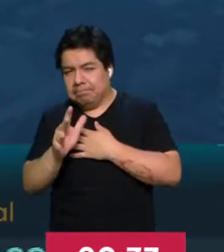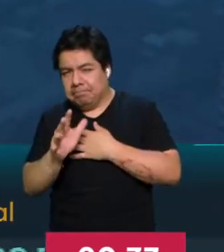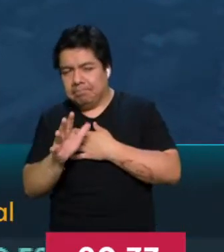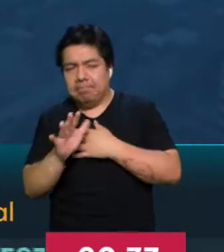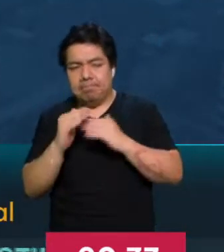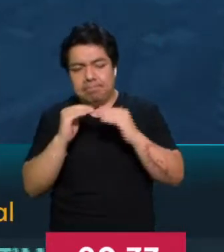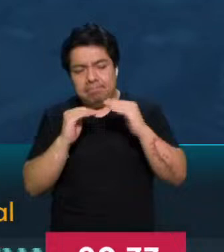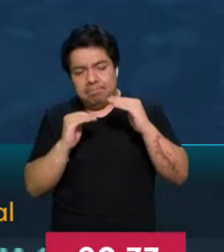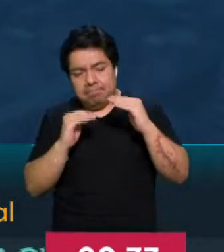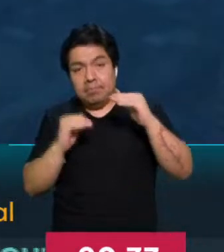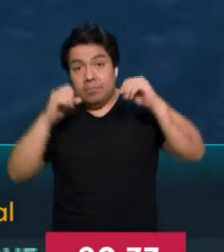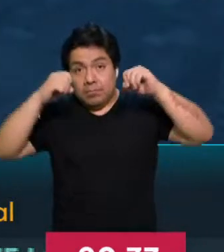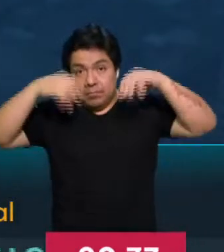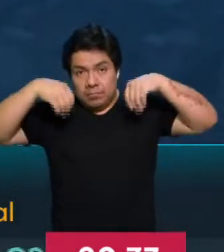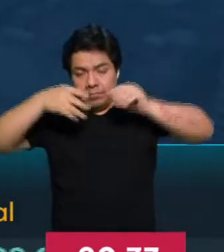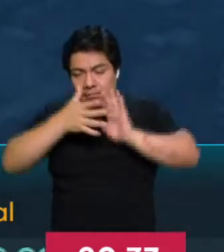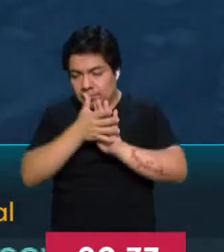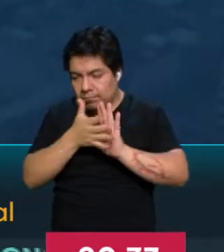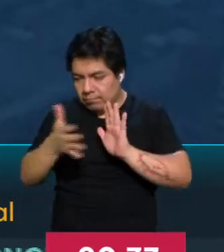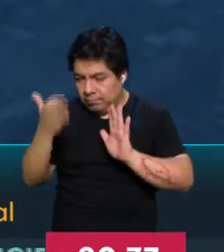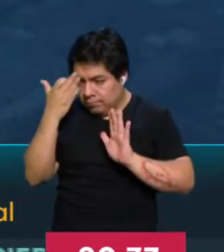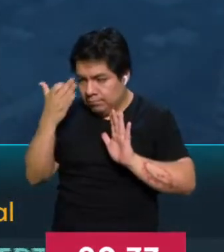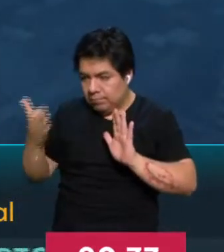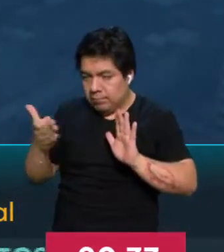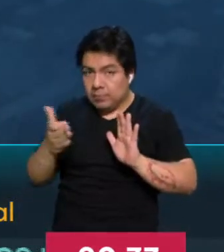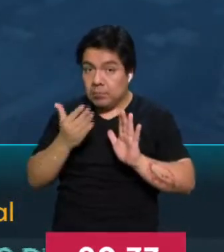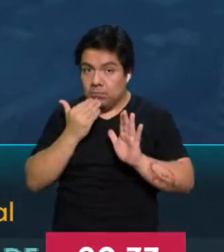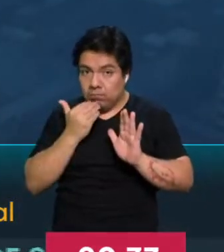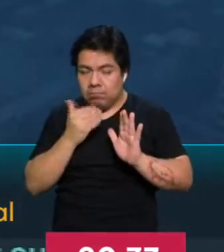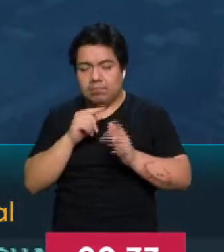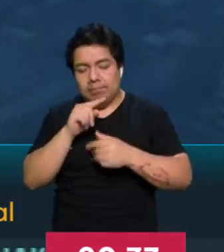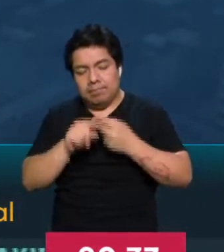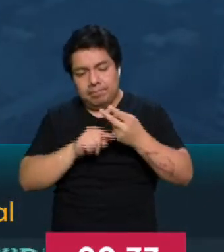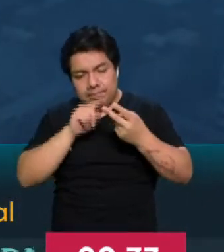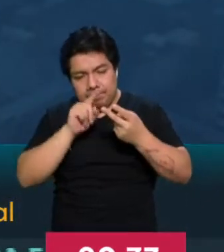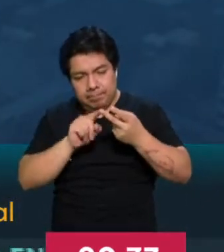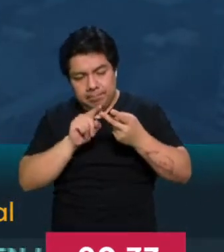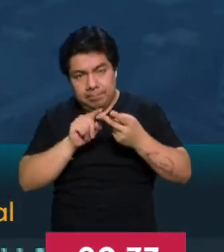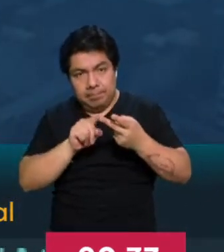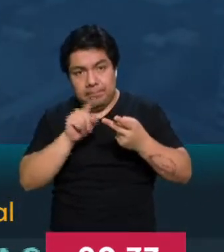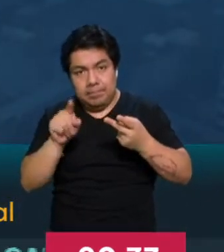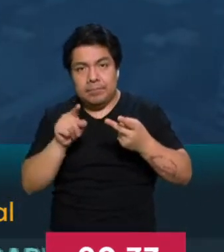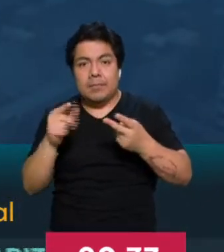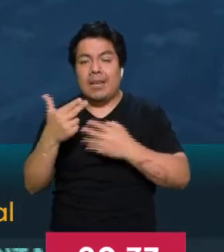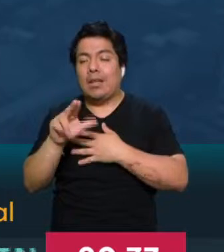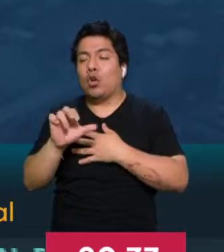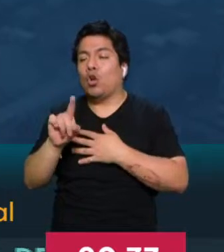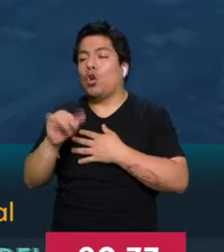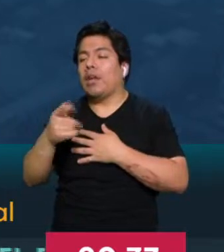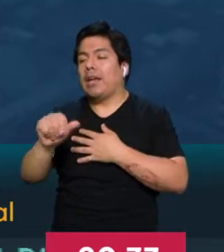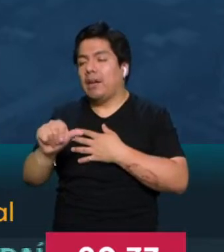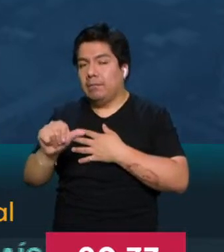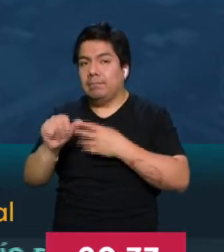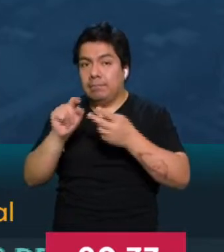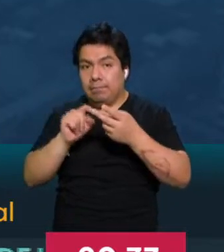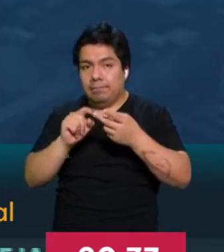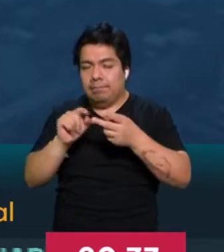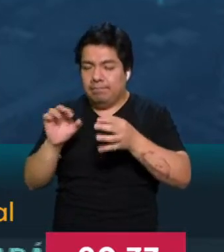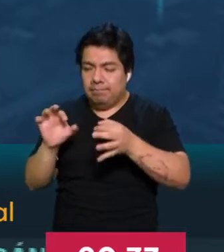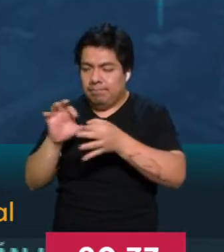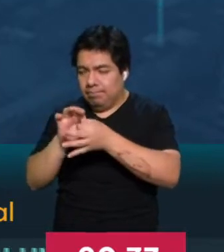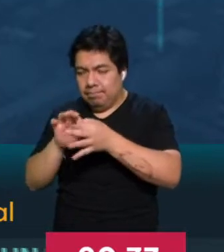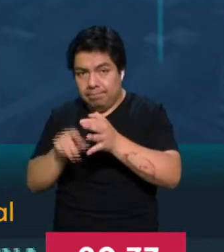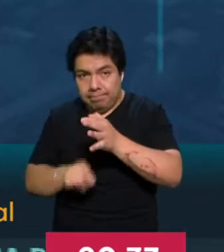el déficit de lluvia durante un periodo de tiempo largo, es decir, que no tienes lluvia. También hay una sequía hidrológica, que está asociada